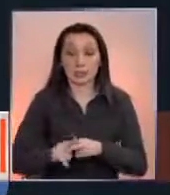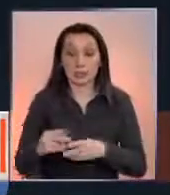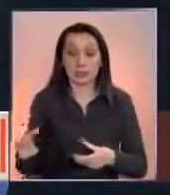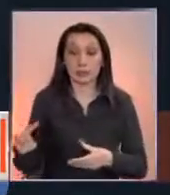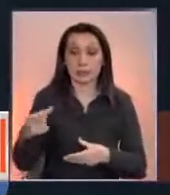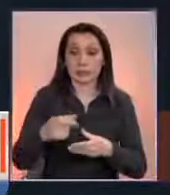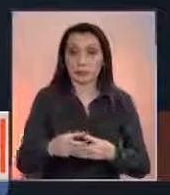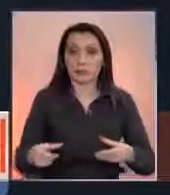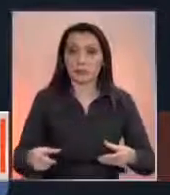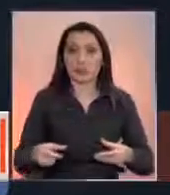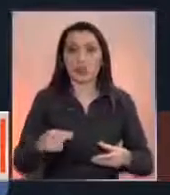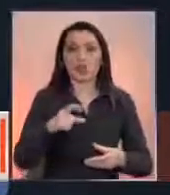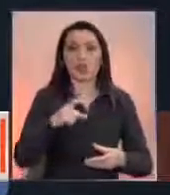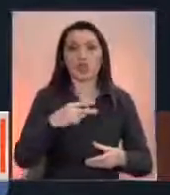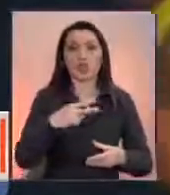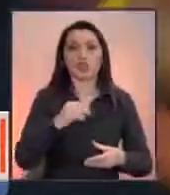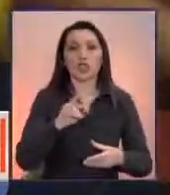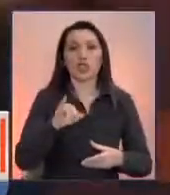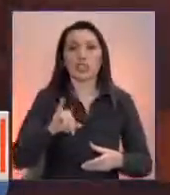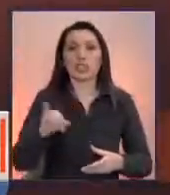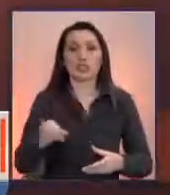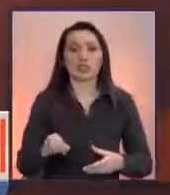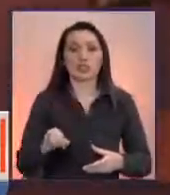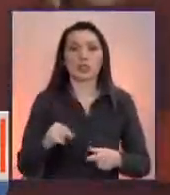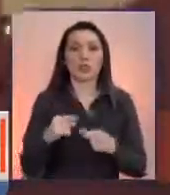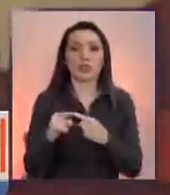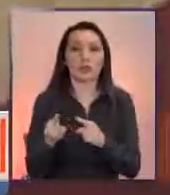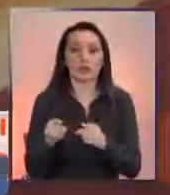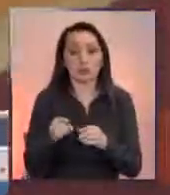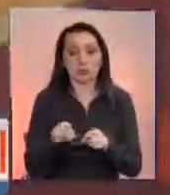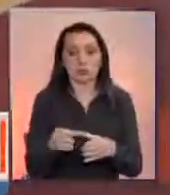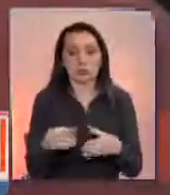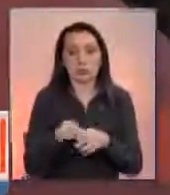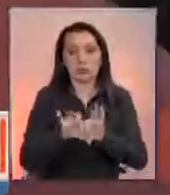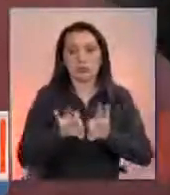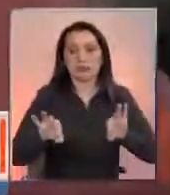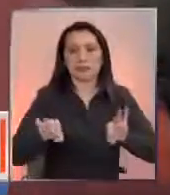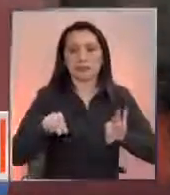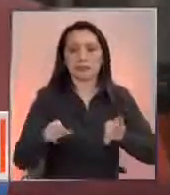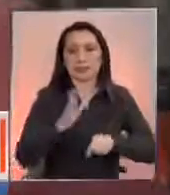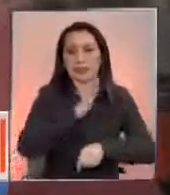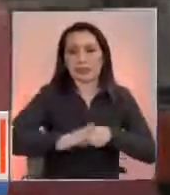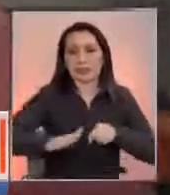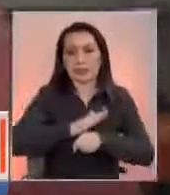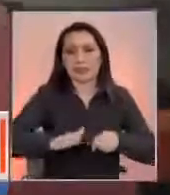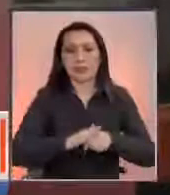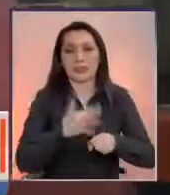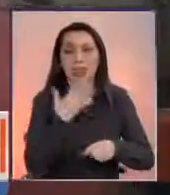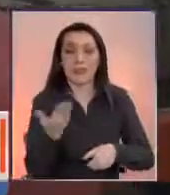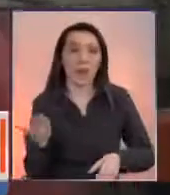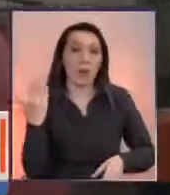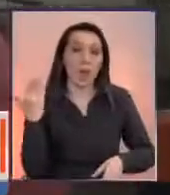es un chorizo riojano, que lo que hablábamos un poco antes,